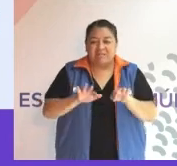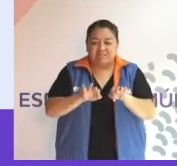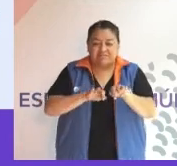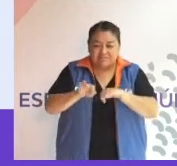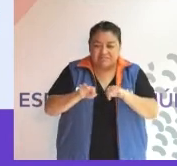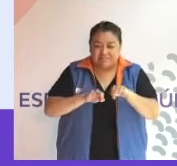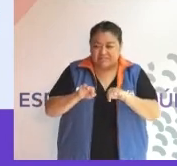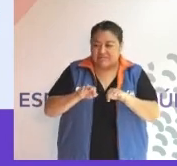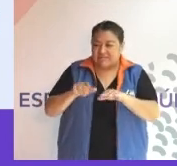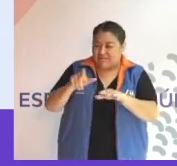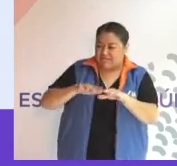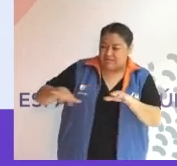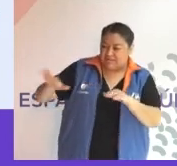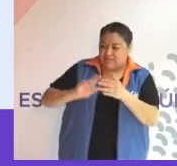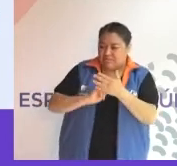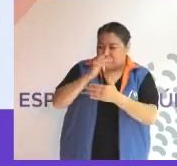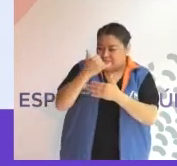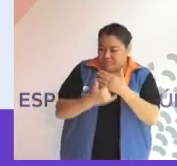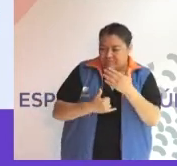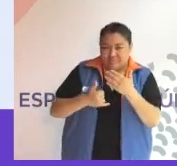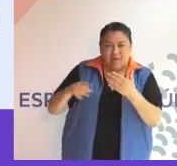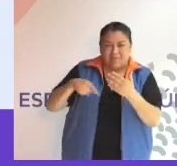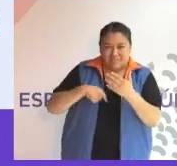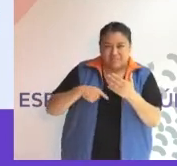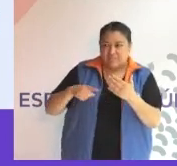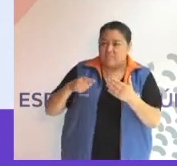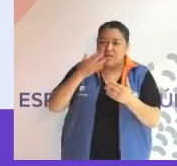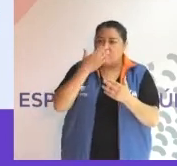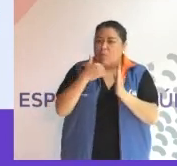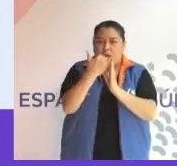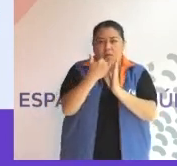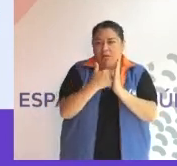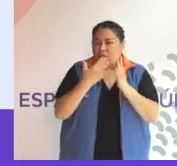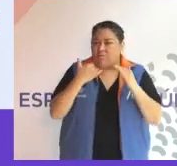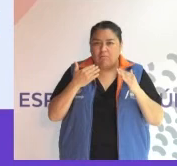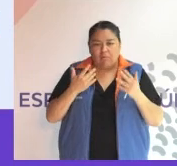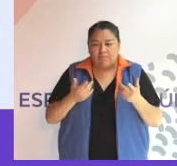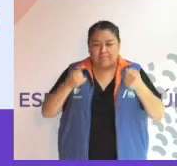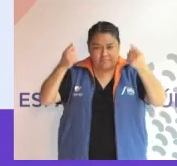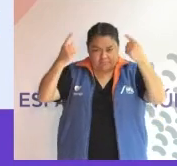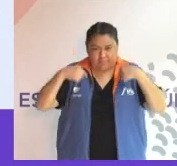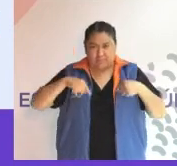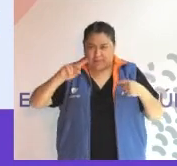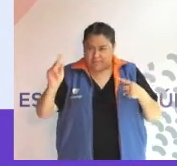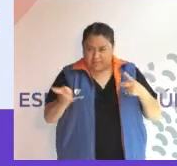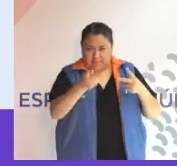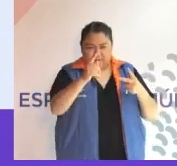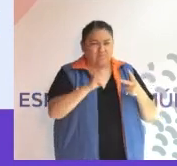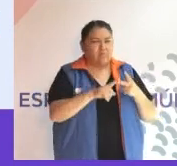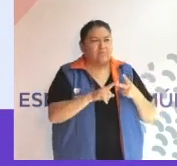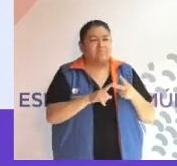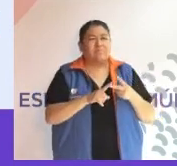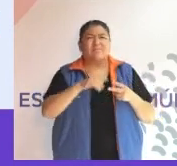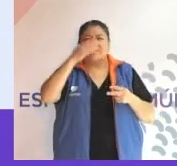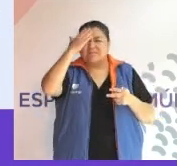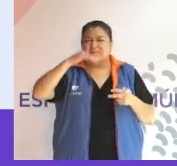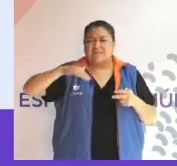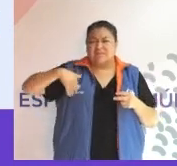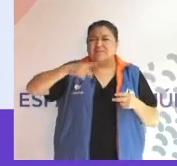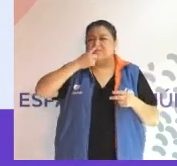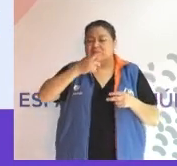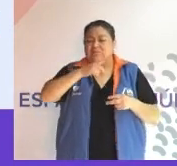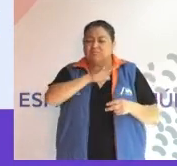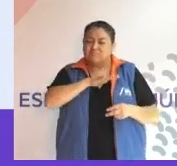para el voluntariado. La siguiente ya es una pregunta como tal y dice, este espacio común que se